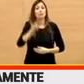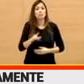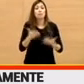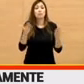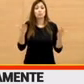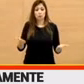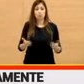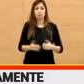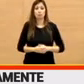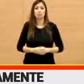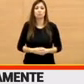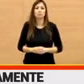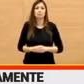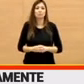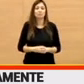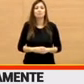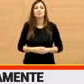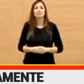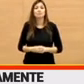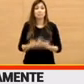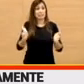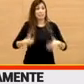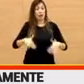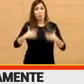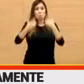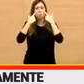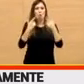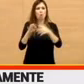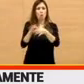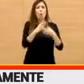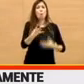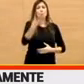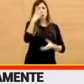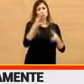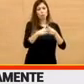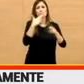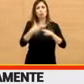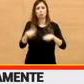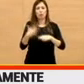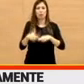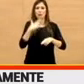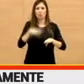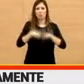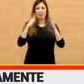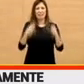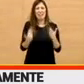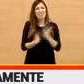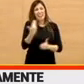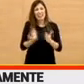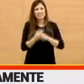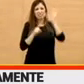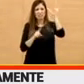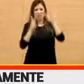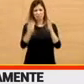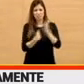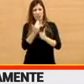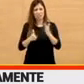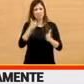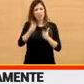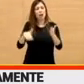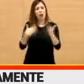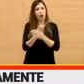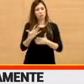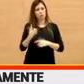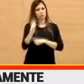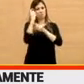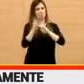Hemos conseguido poner de acuerdo a cuatro partidos en una mesa. Hemos tardado 63 días. De ahí la dificultad, pero se ha conseguido. Lo que ocurre